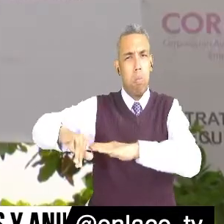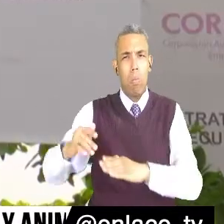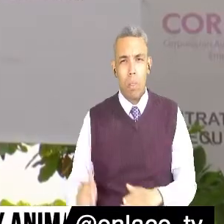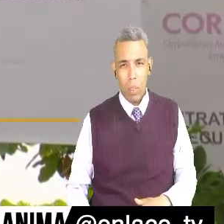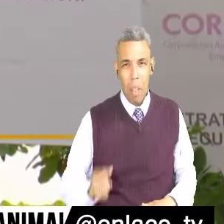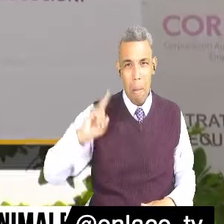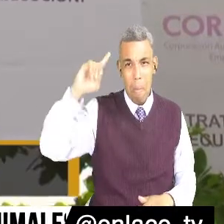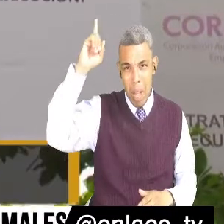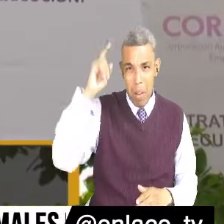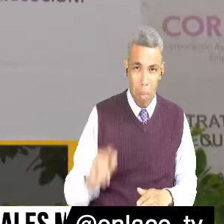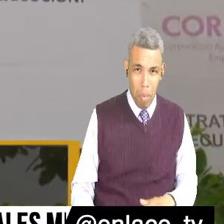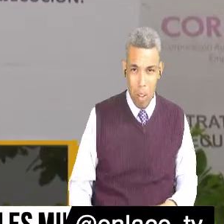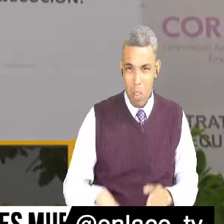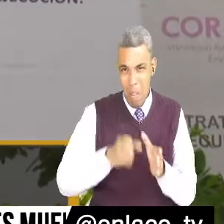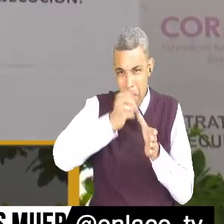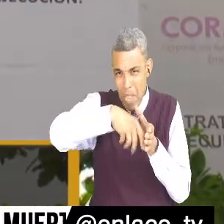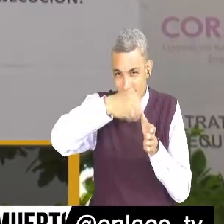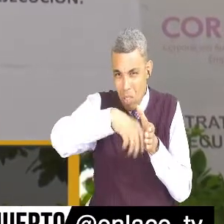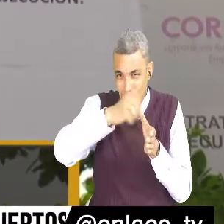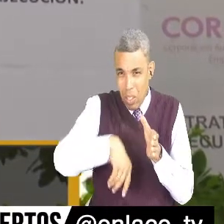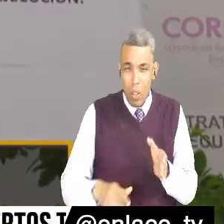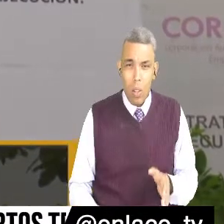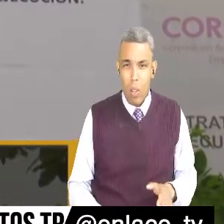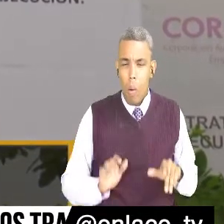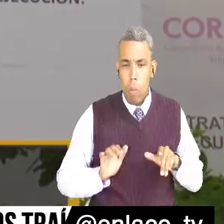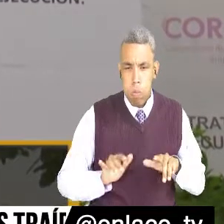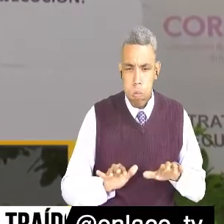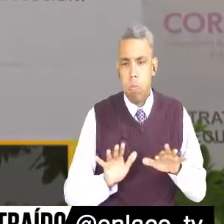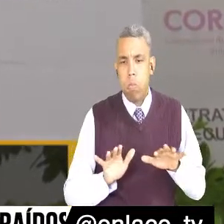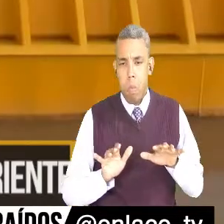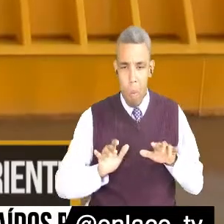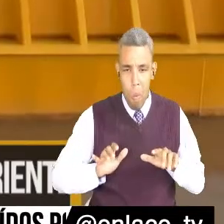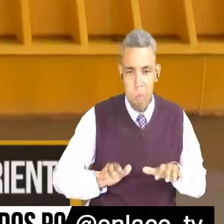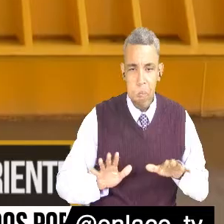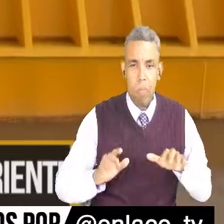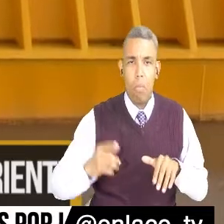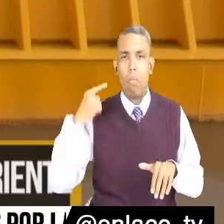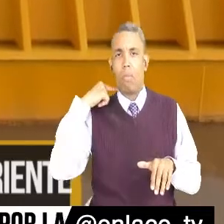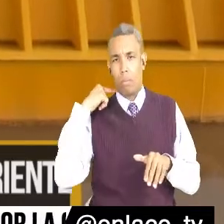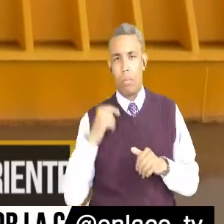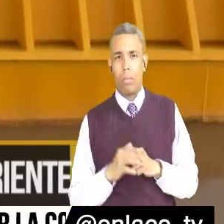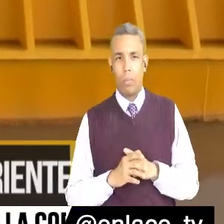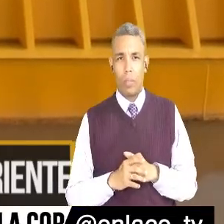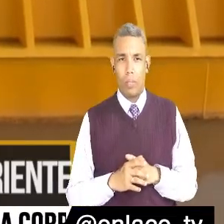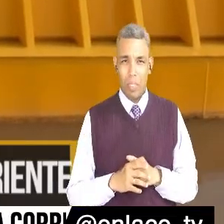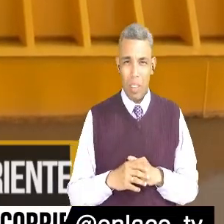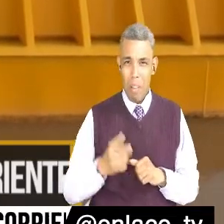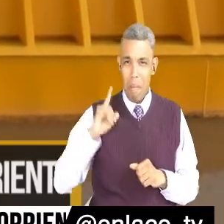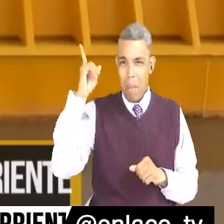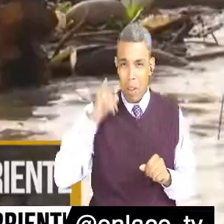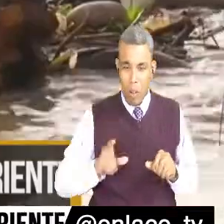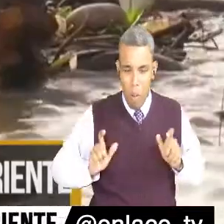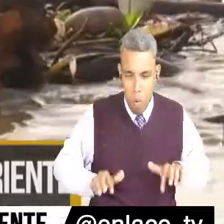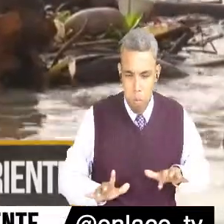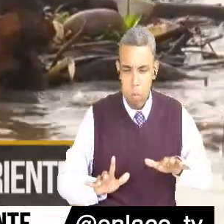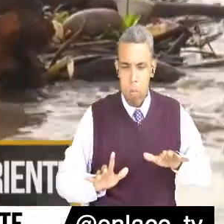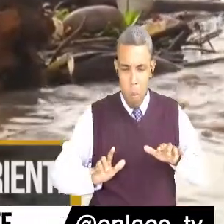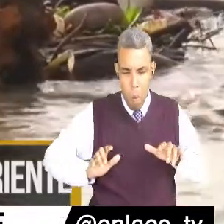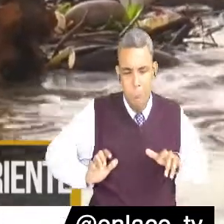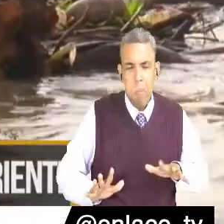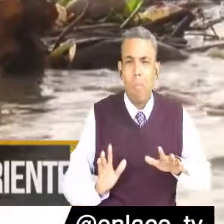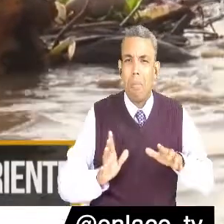La energía de un río que impulsa a un país. Esta frase está puesta en una valla de Cor Magdalena en el muelle de la ciudad. Sin embargo, el impulso del